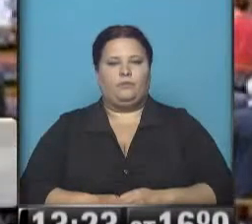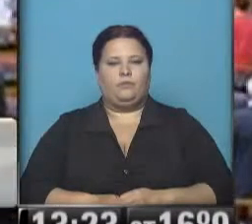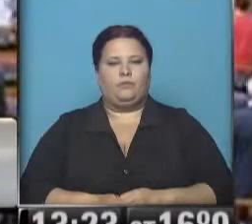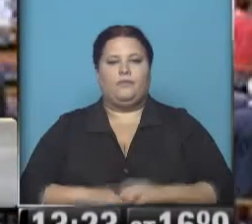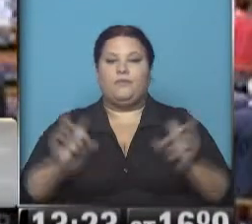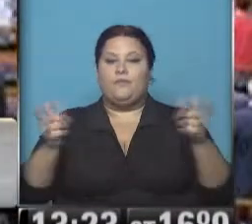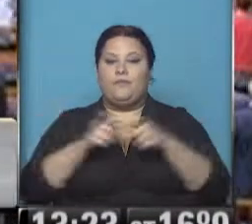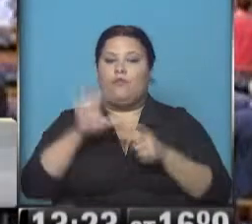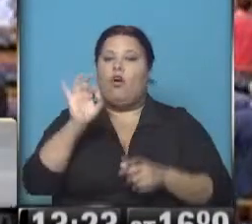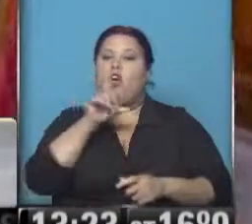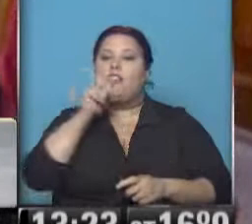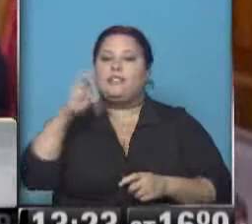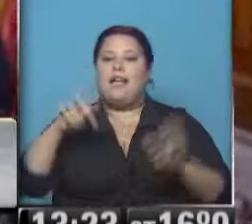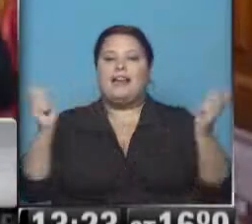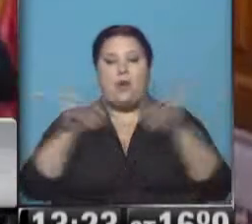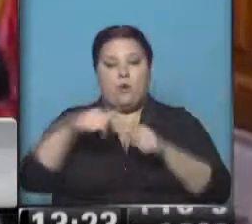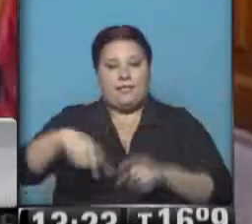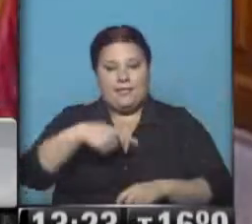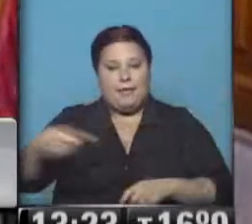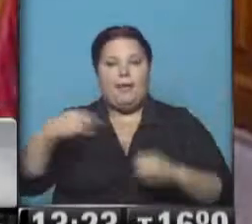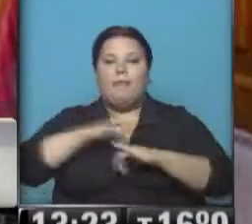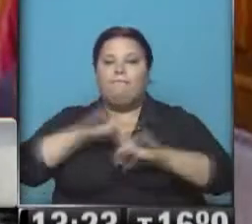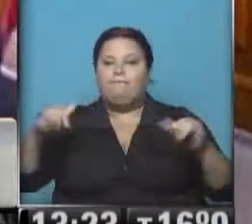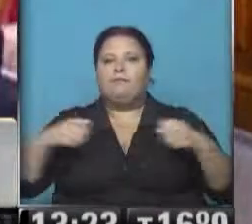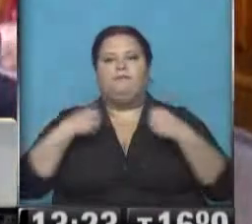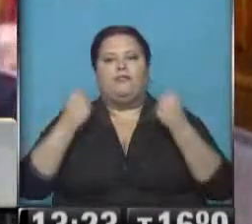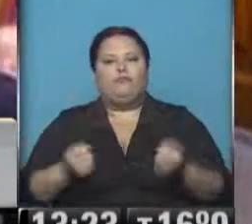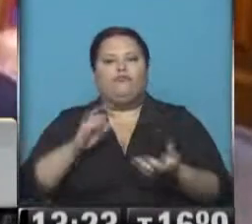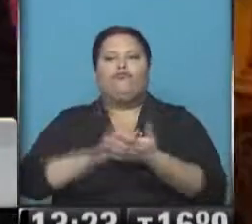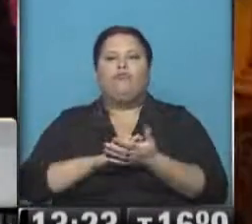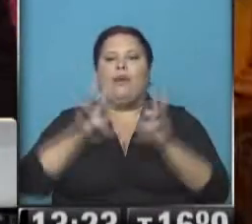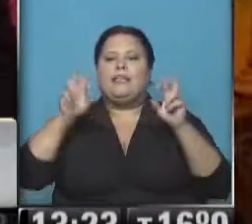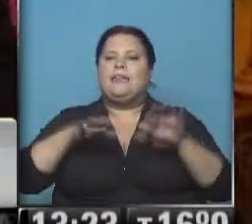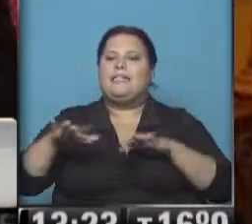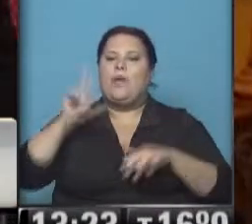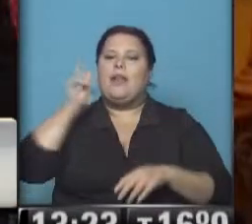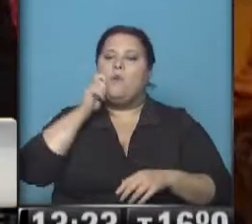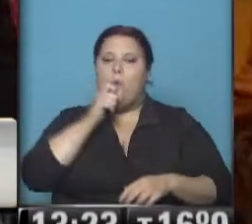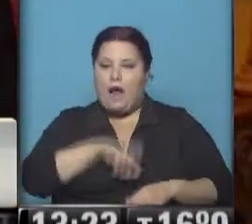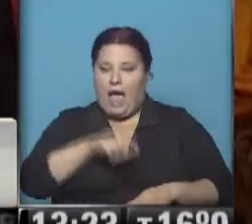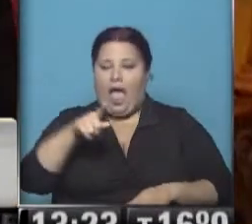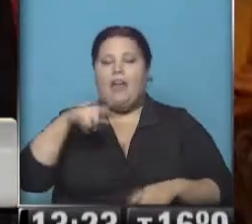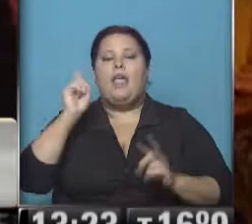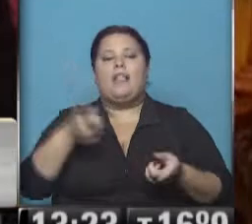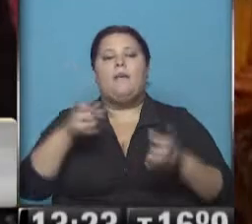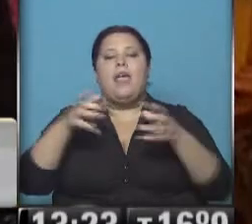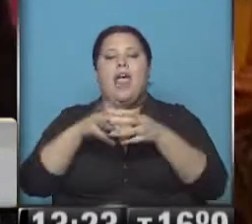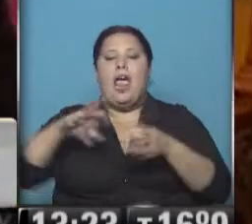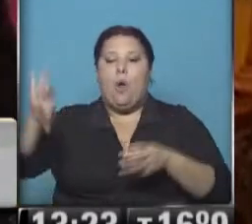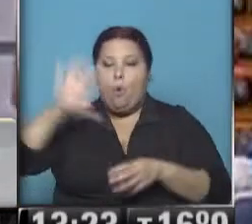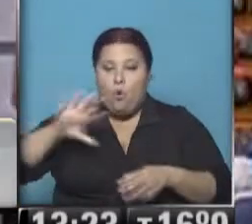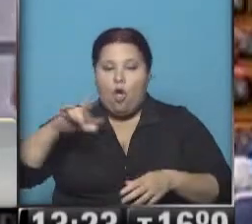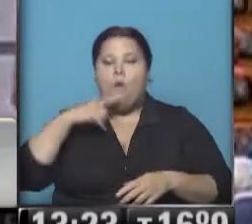Los miembros de la OTAN se reúnen en Gales esta semana para lanzar una fuerza de respuesta inmediata a la situación en Ucrania. En tanto, la Unión Europea aprobará